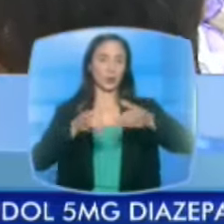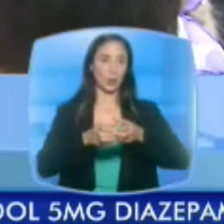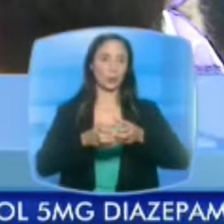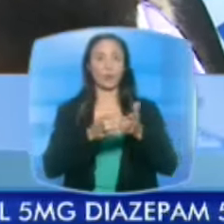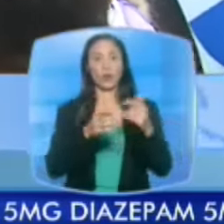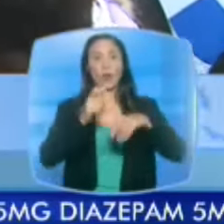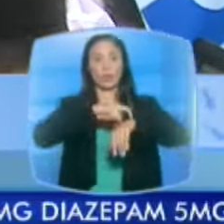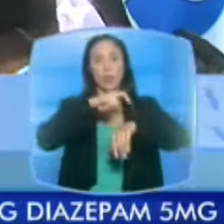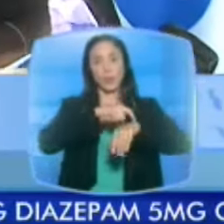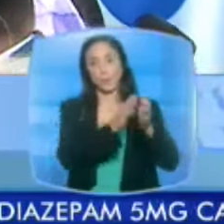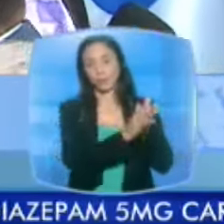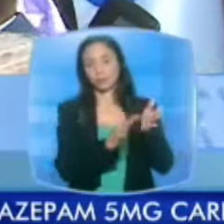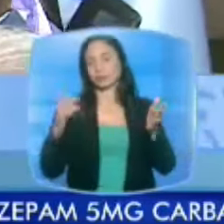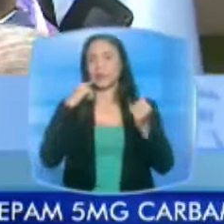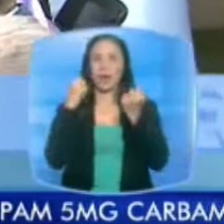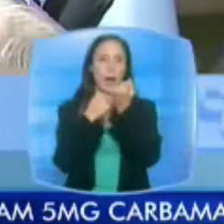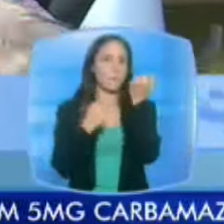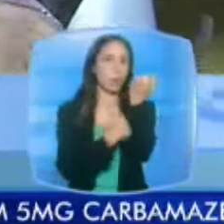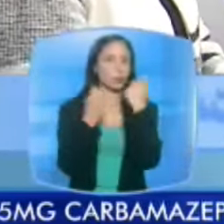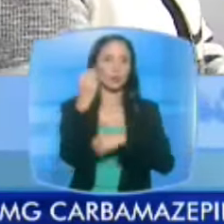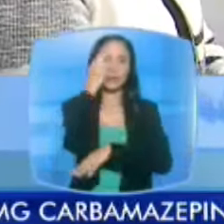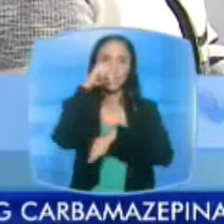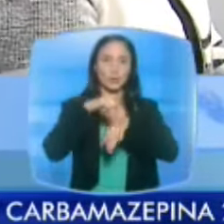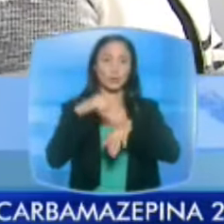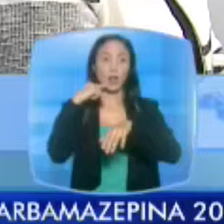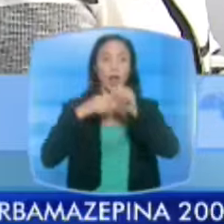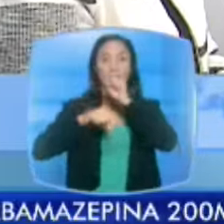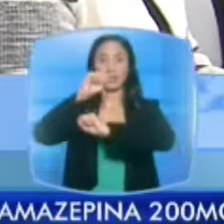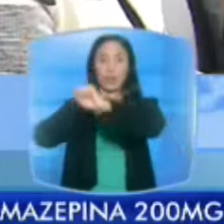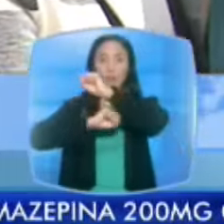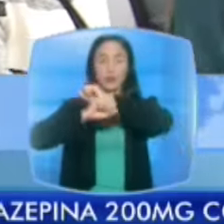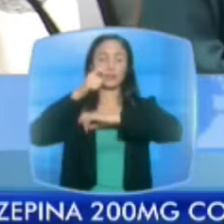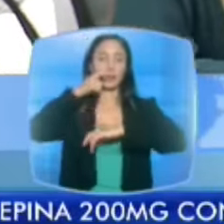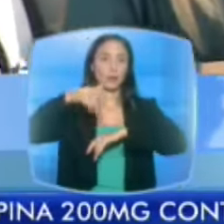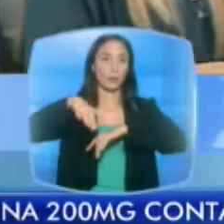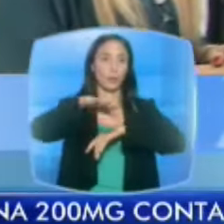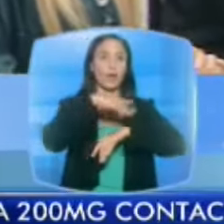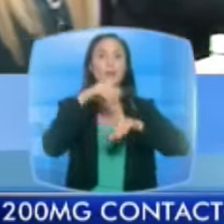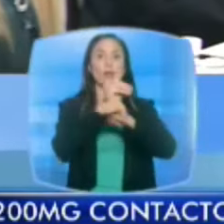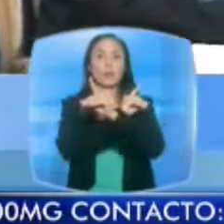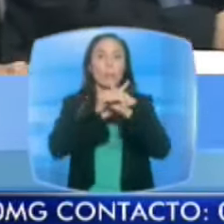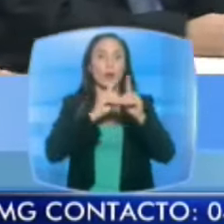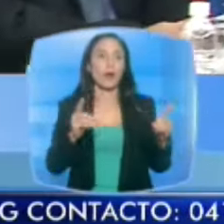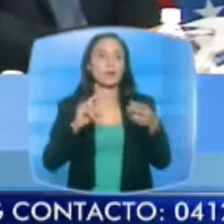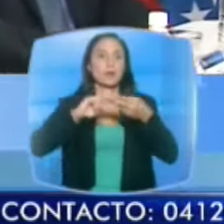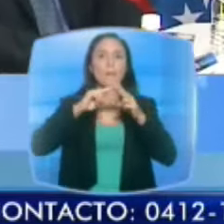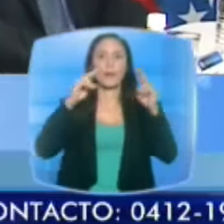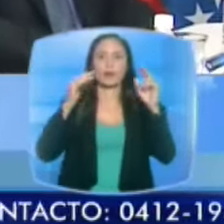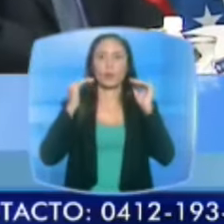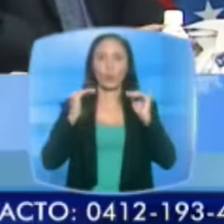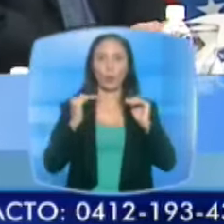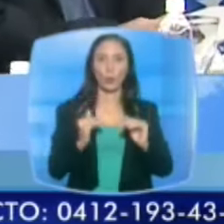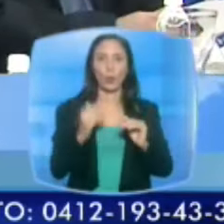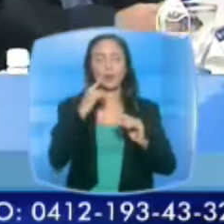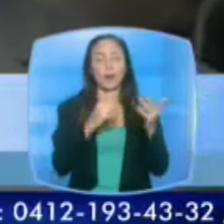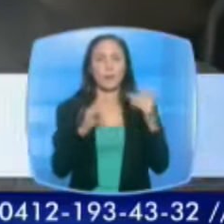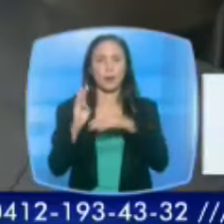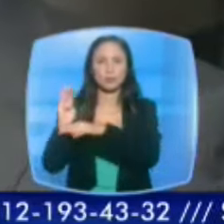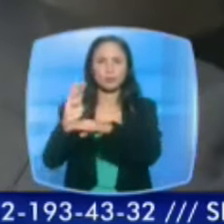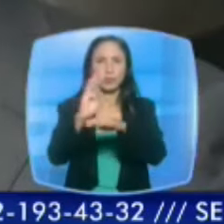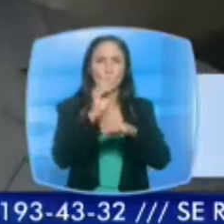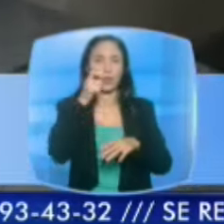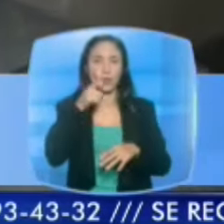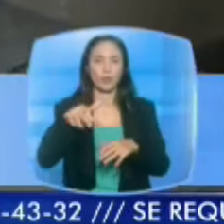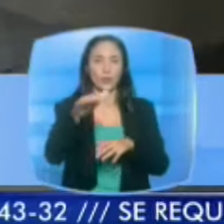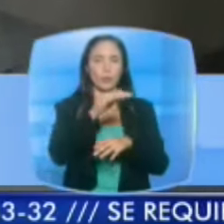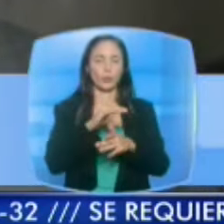continuarán apoyando al Parlamento venezolano para la defensa de la democracia, estabilidad de la República y lo relacionado con la prevención.